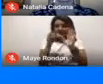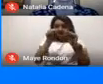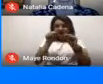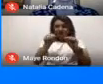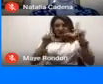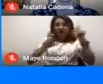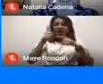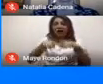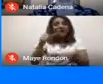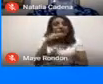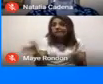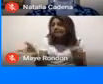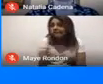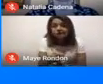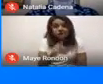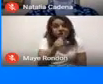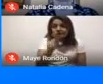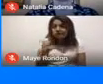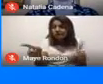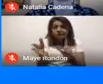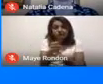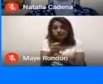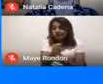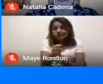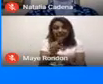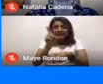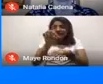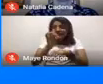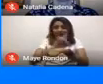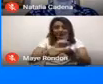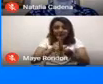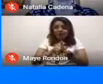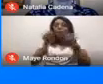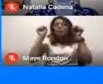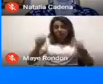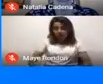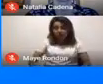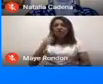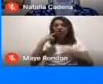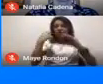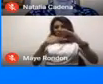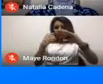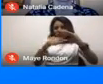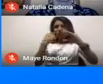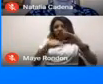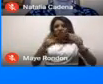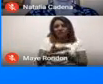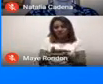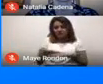la encuentran, en el lapso de los 15 minutos le pueden escribir al correo de